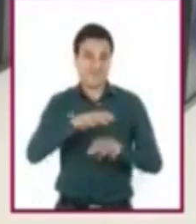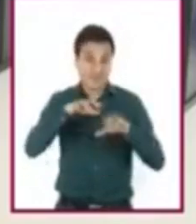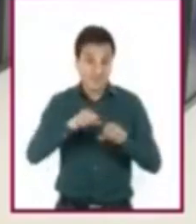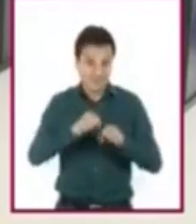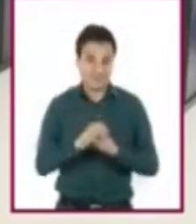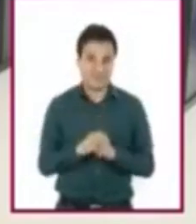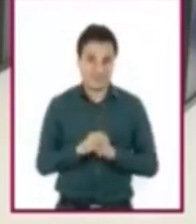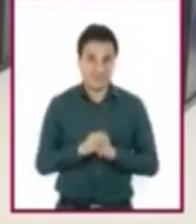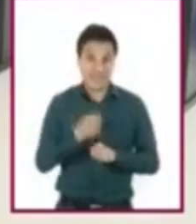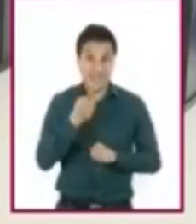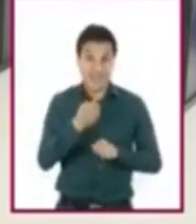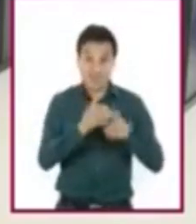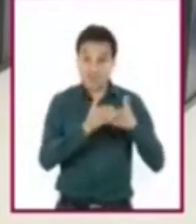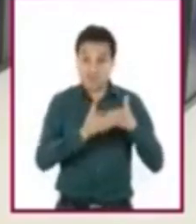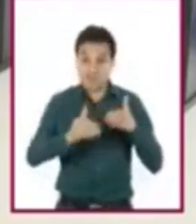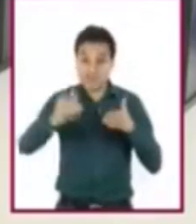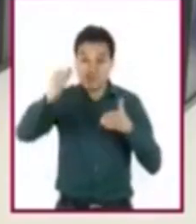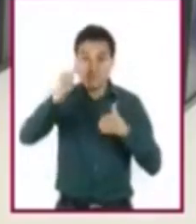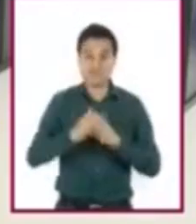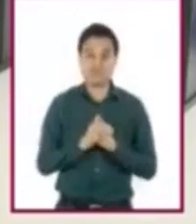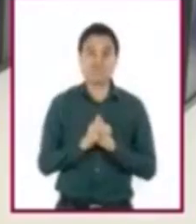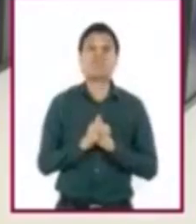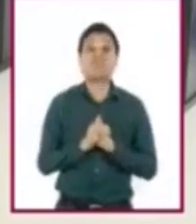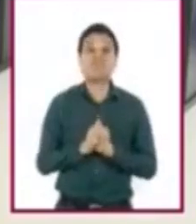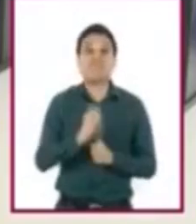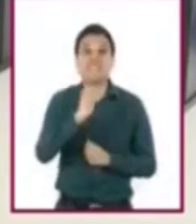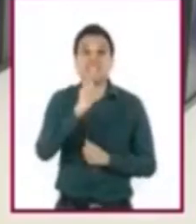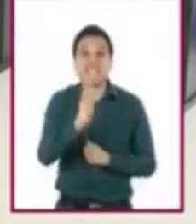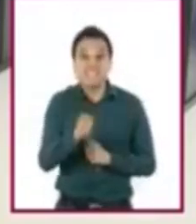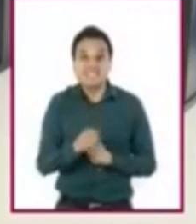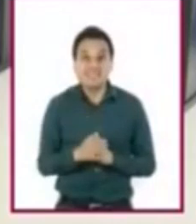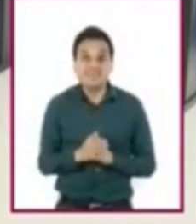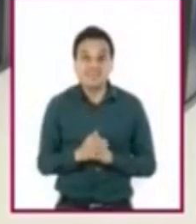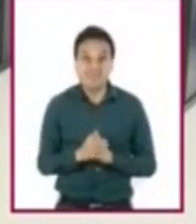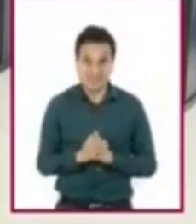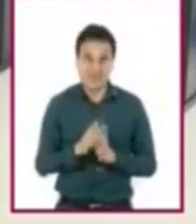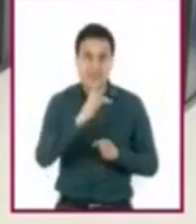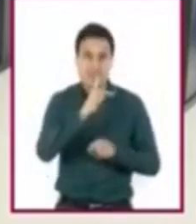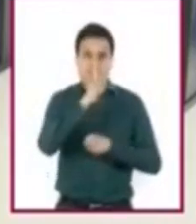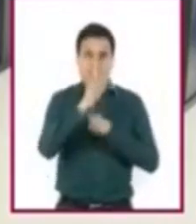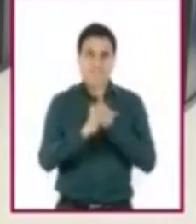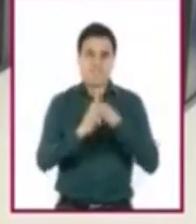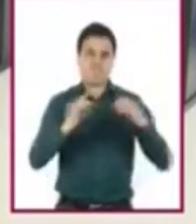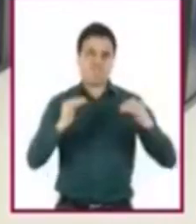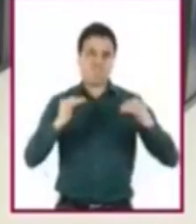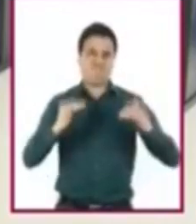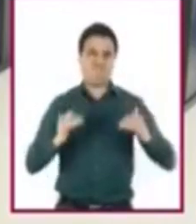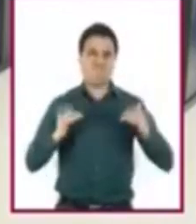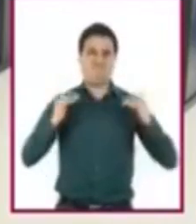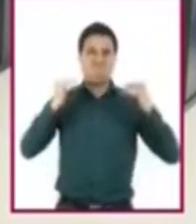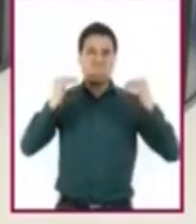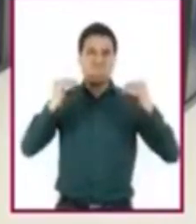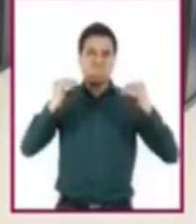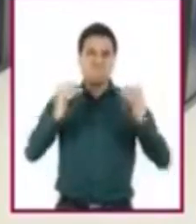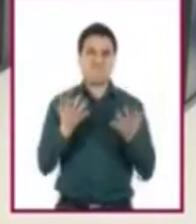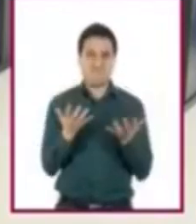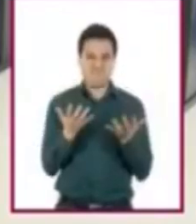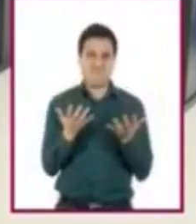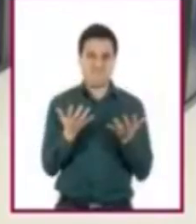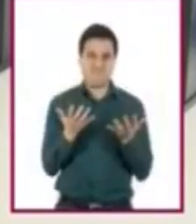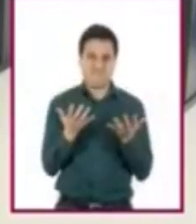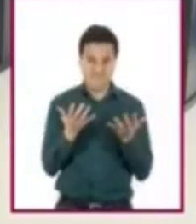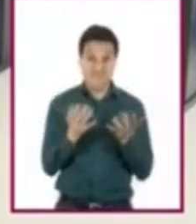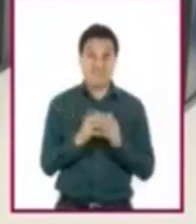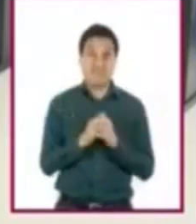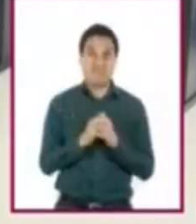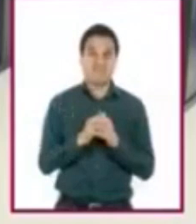este proceso fue contado como el reparto que hicieron los países imperialistas sobre África y Asia principalmente, pero esa